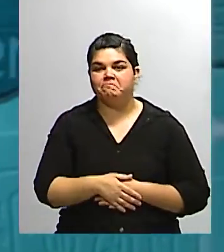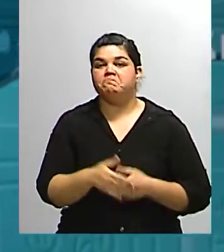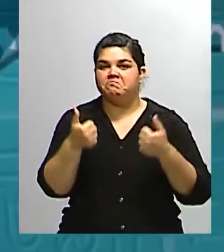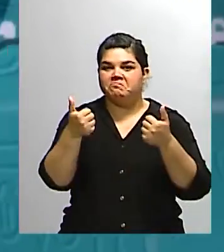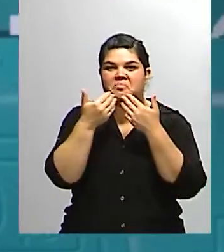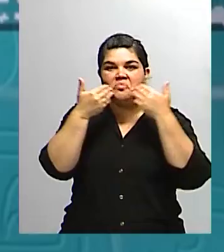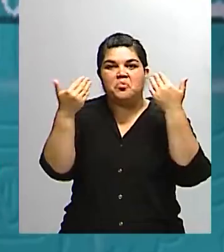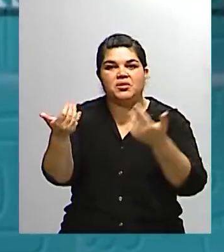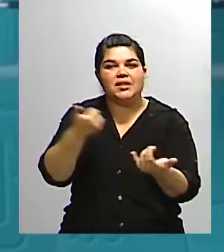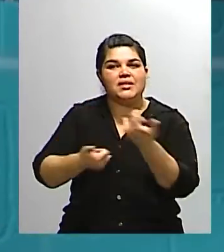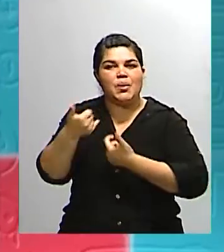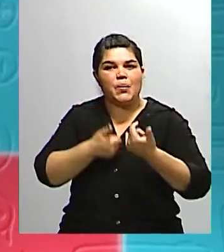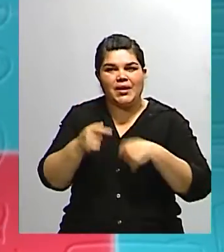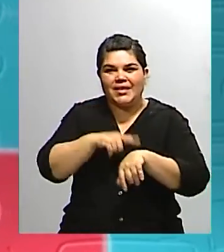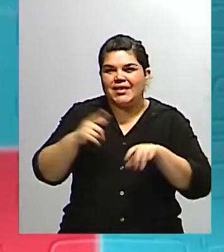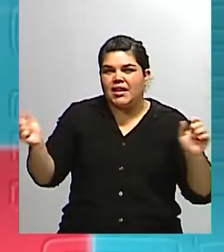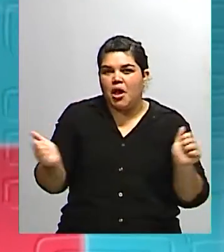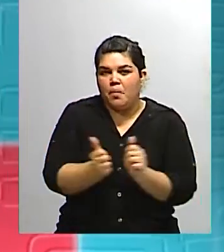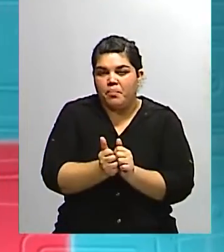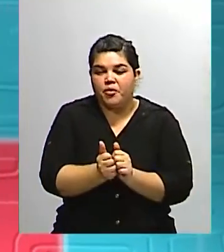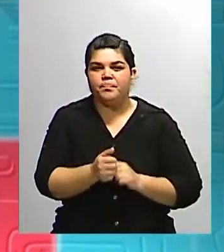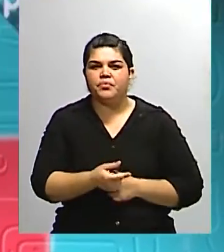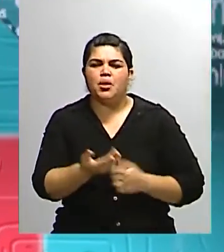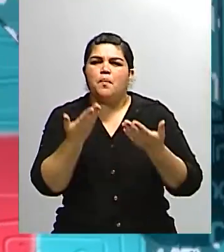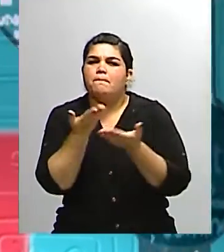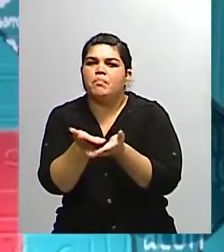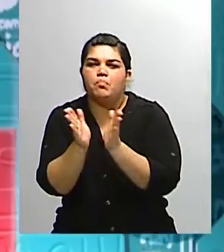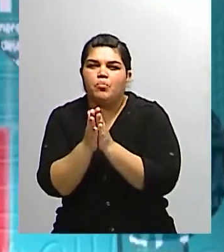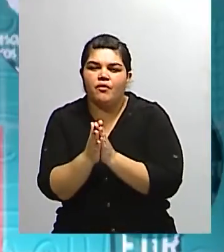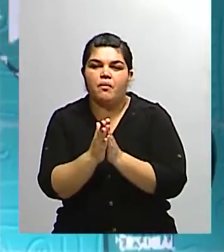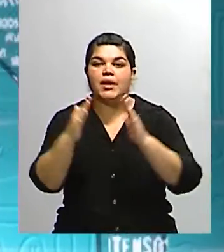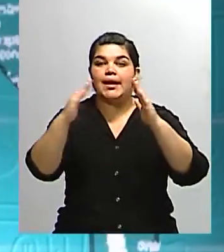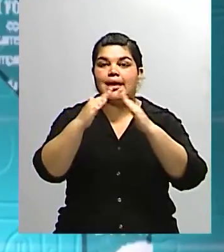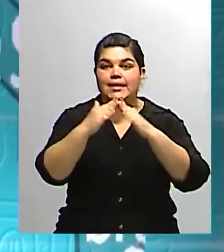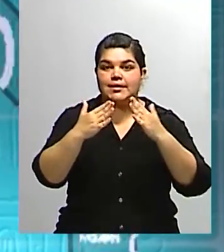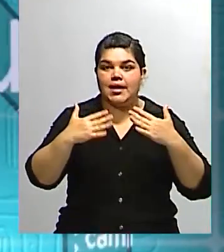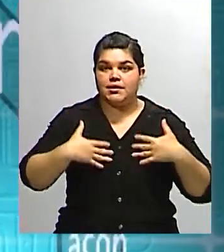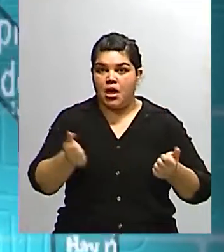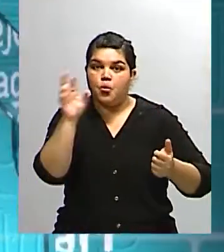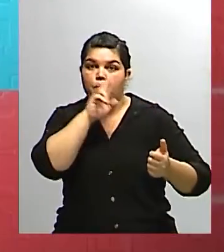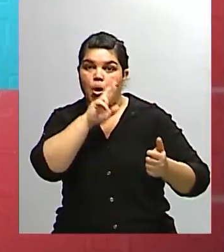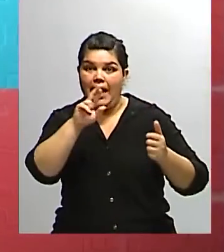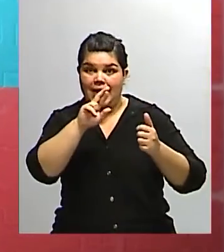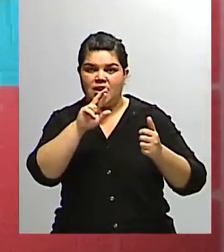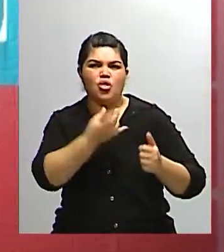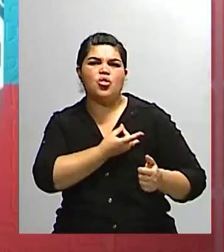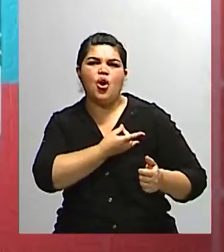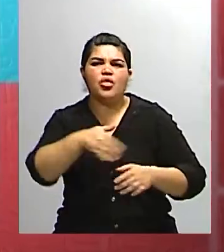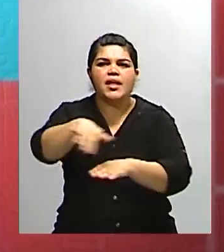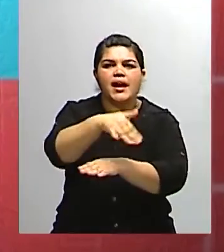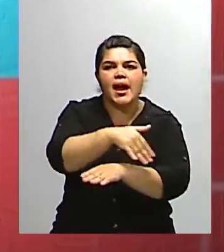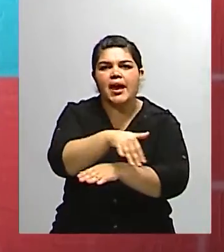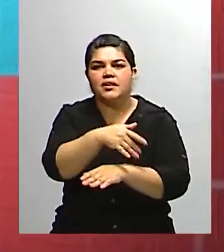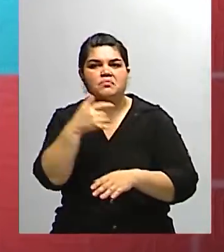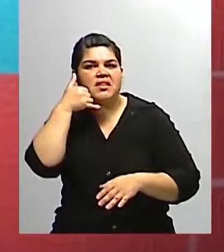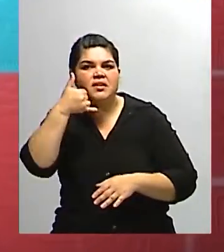con nosotros. Le pedimos por ahí que nos diga dónde funciona la Casa de la Salud de la Mujer o algún teléfono para que si queremos alguna